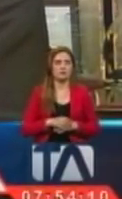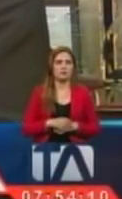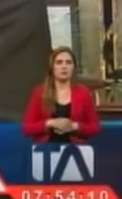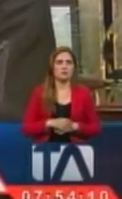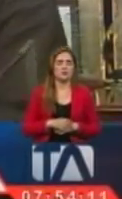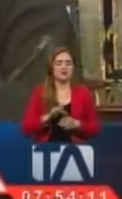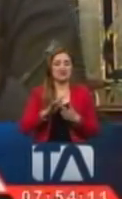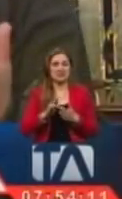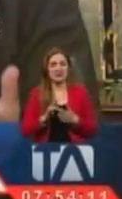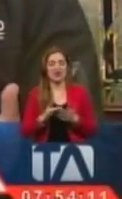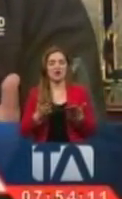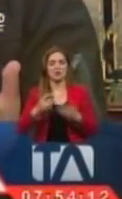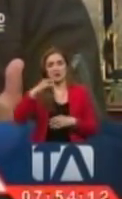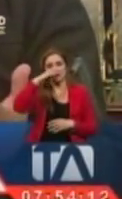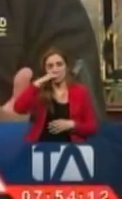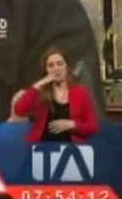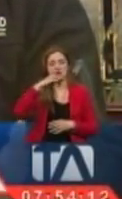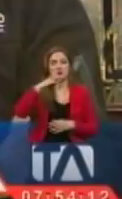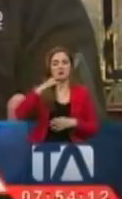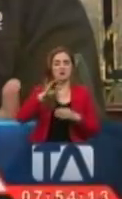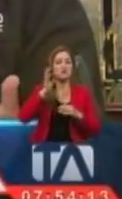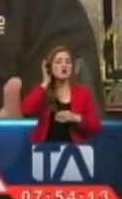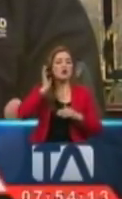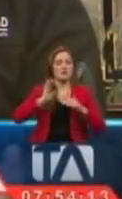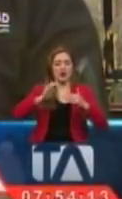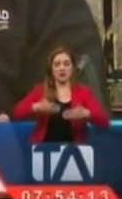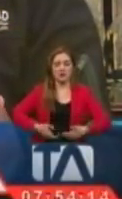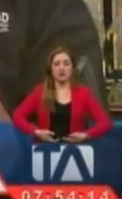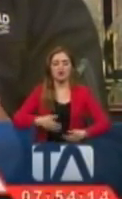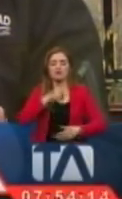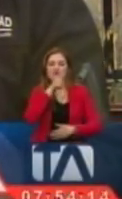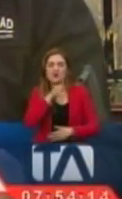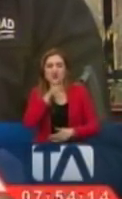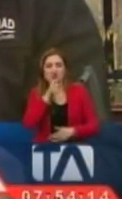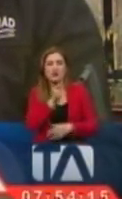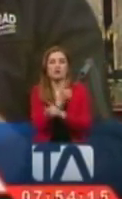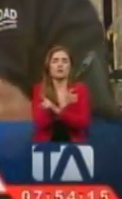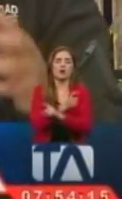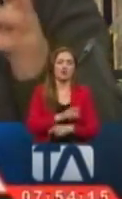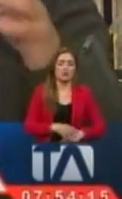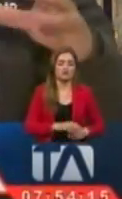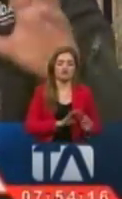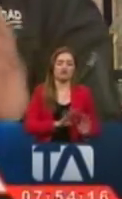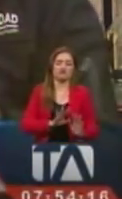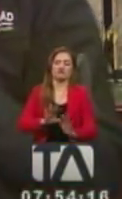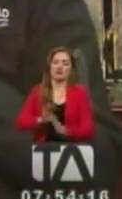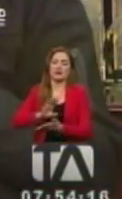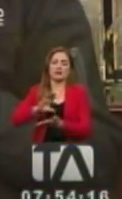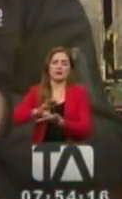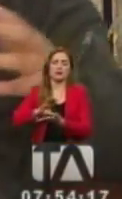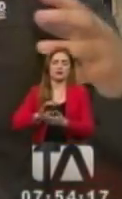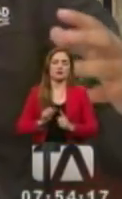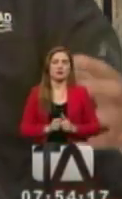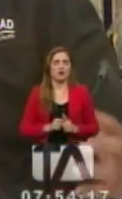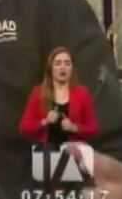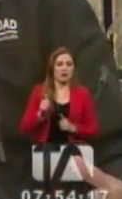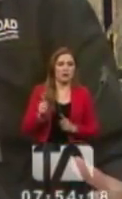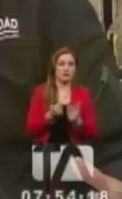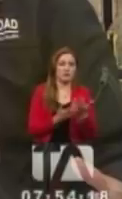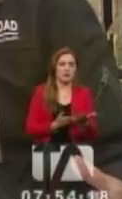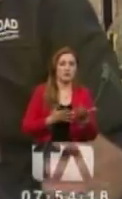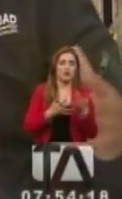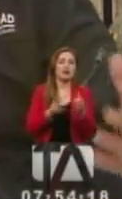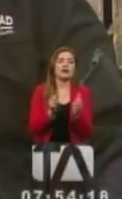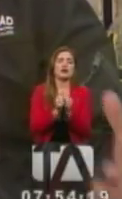doble vulnerabilidad niños personas embarazadas adultos mayores personas con discapacidad y en el mismo ctt les estaba